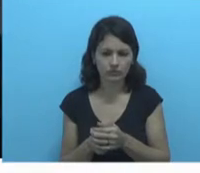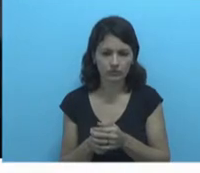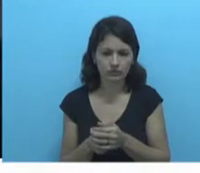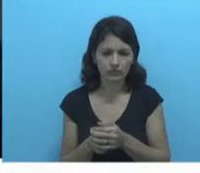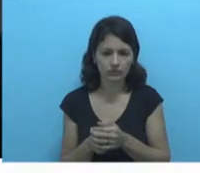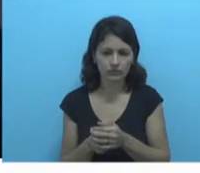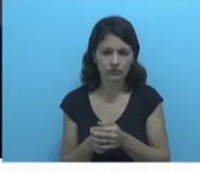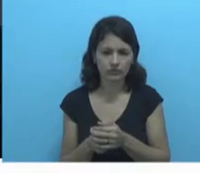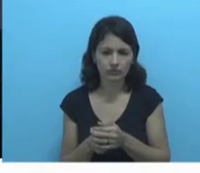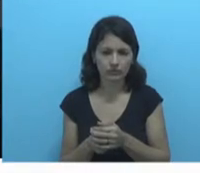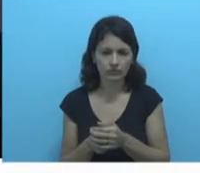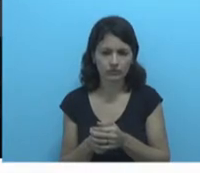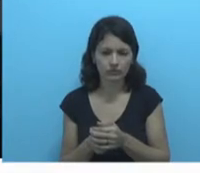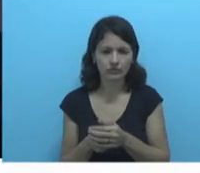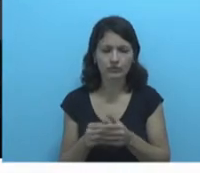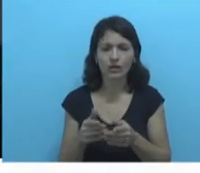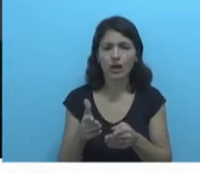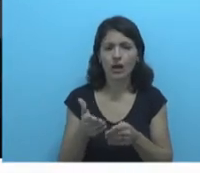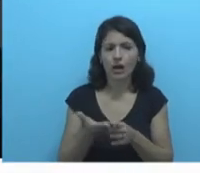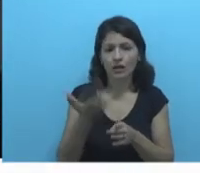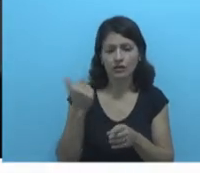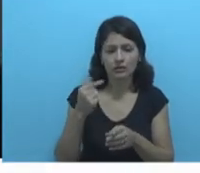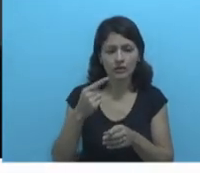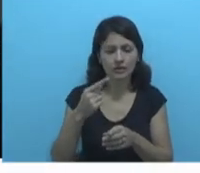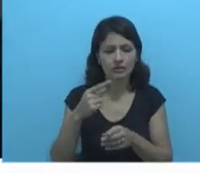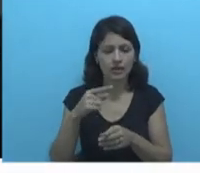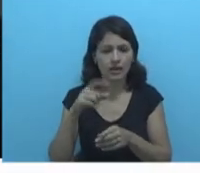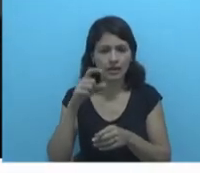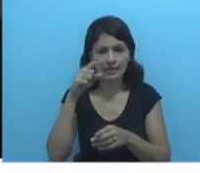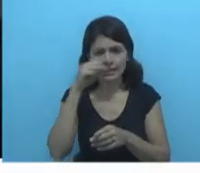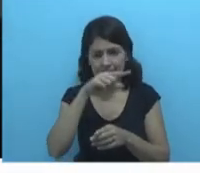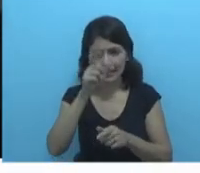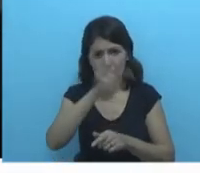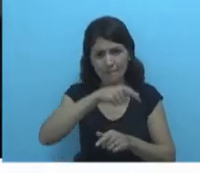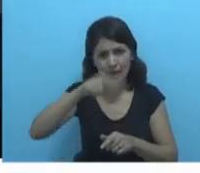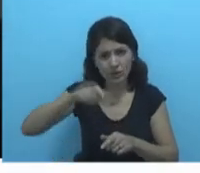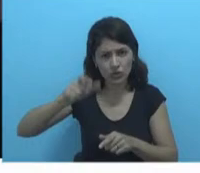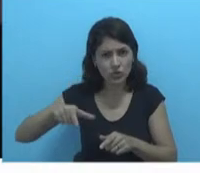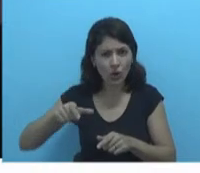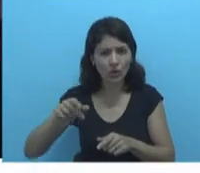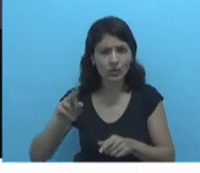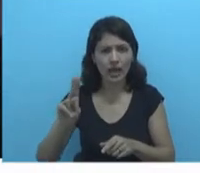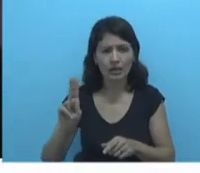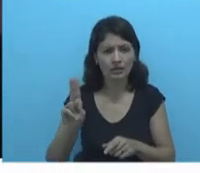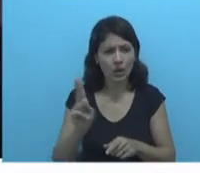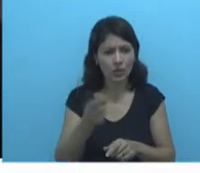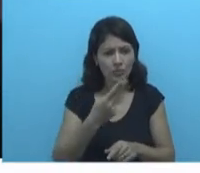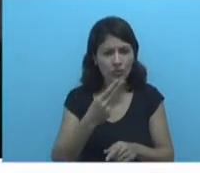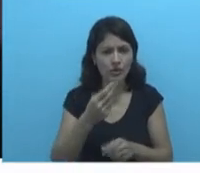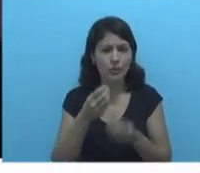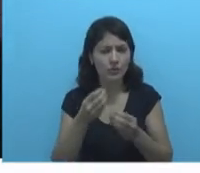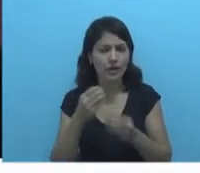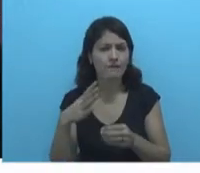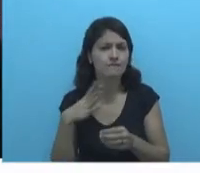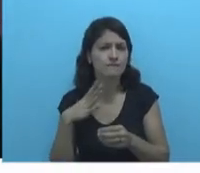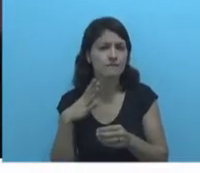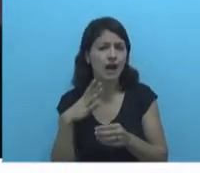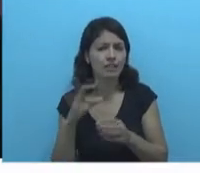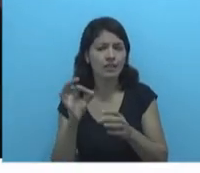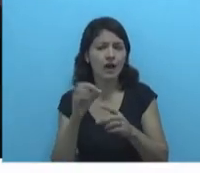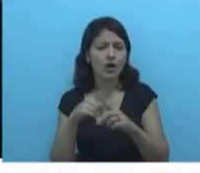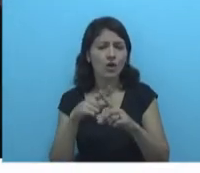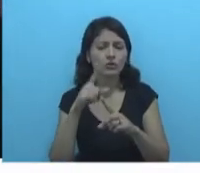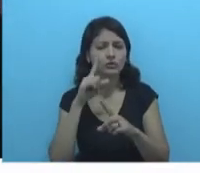7 personas por falta de oxígeno. Yo diría, independientemente de lo que dicen los mismos funcionarios, como por